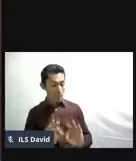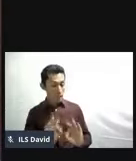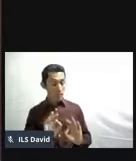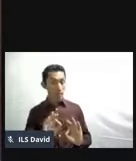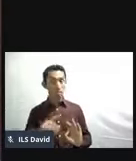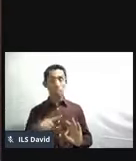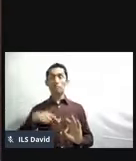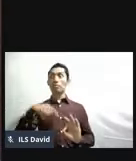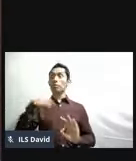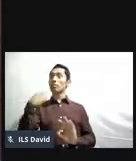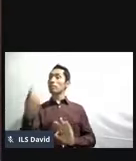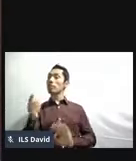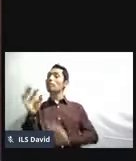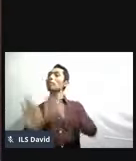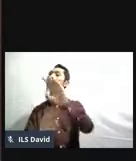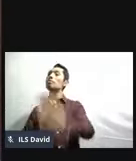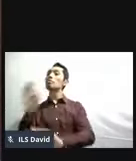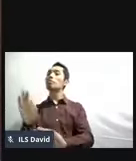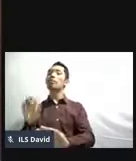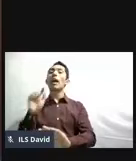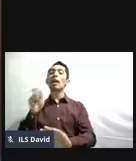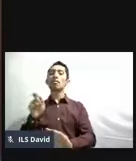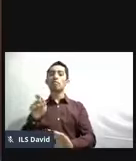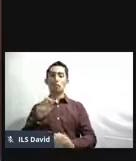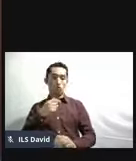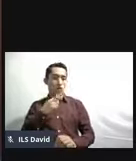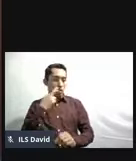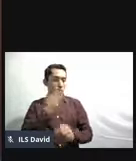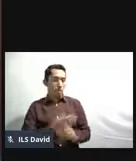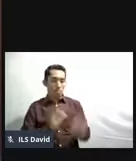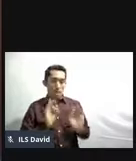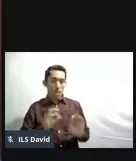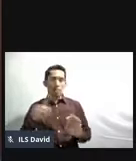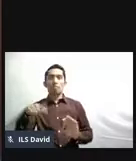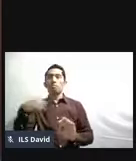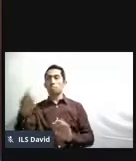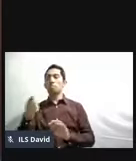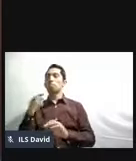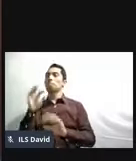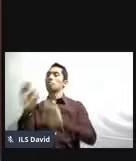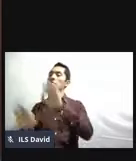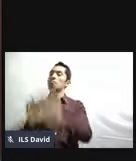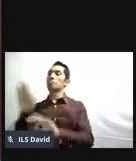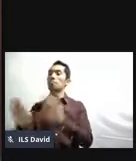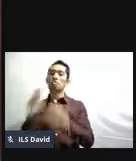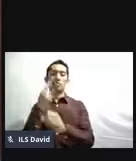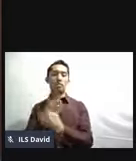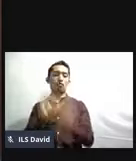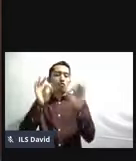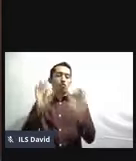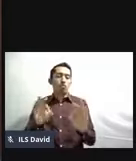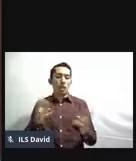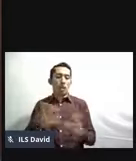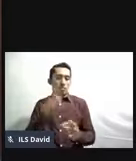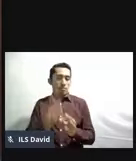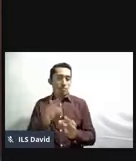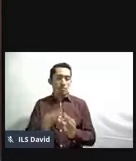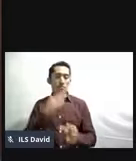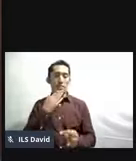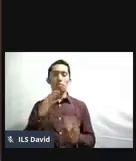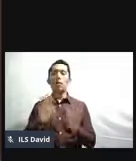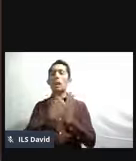ser responsables hacia afuera. ¿Qué digo con esto? Bueno, pues lo voy a volver a poner en el contexto laboral en este